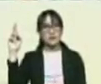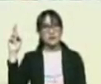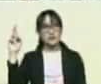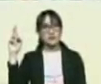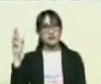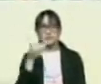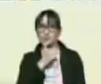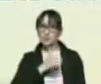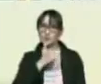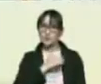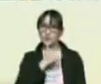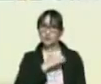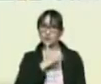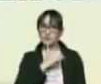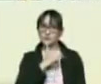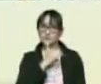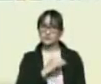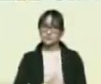aguerrido,